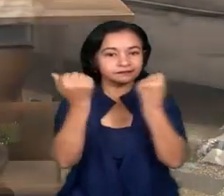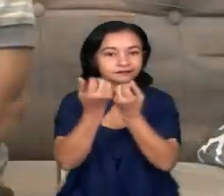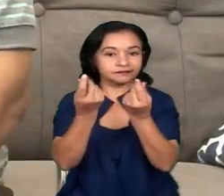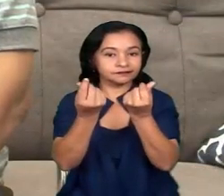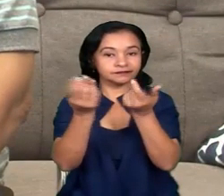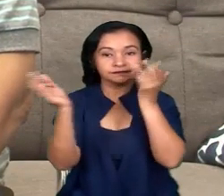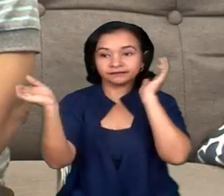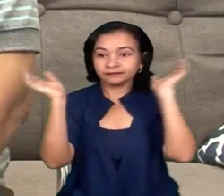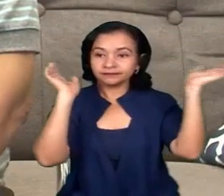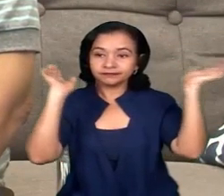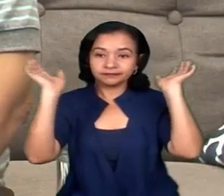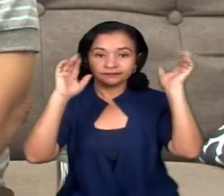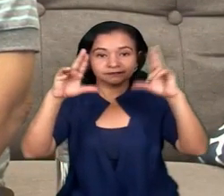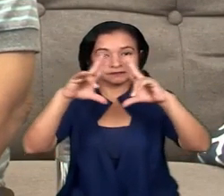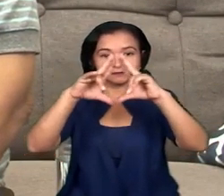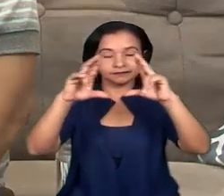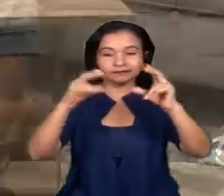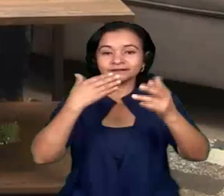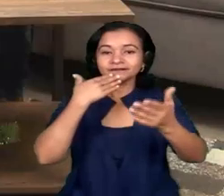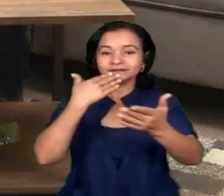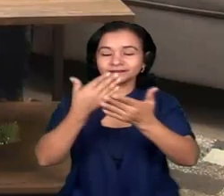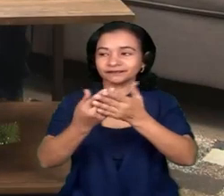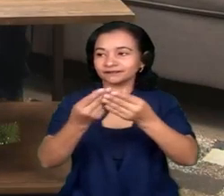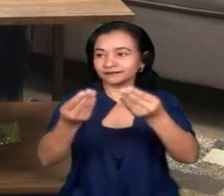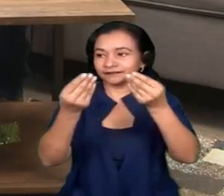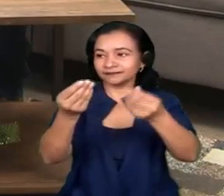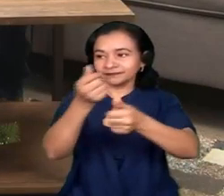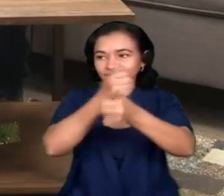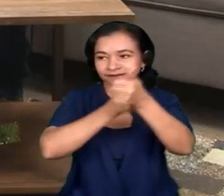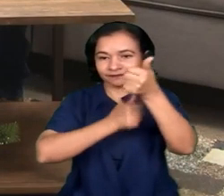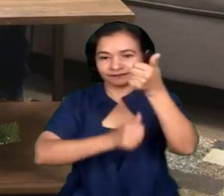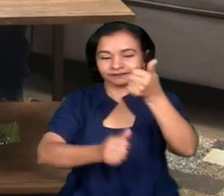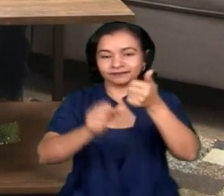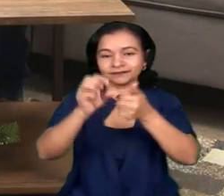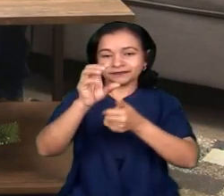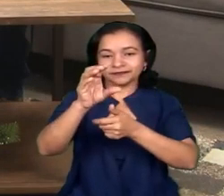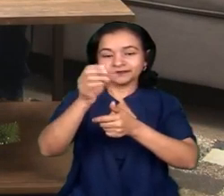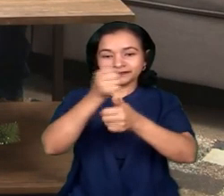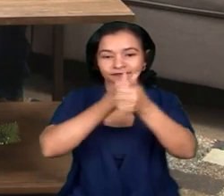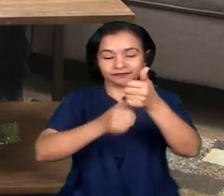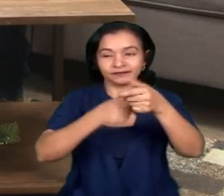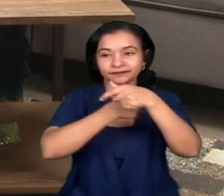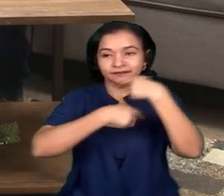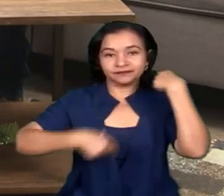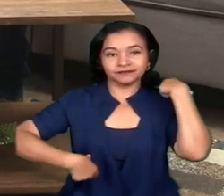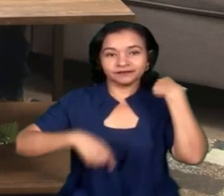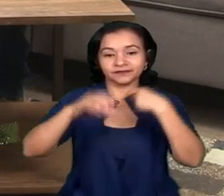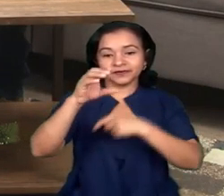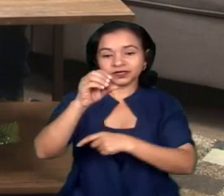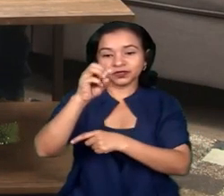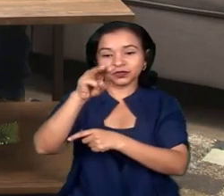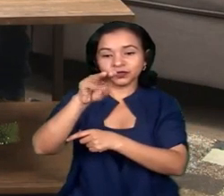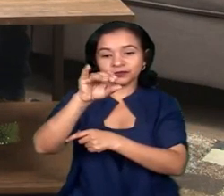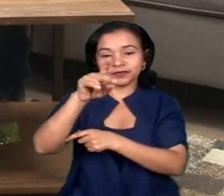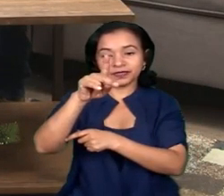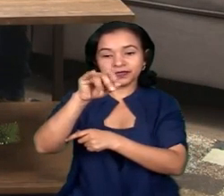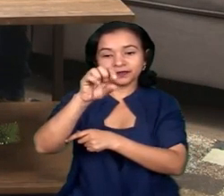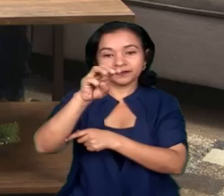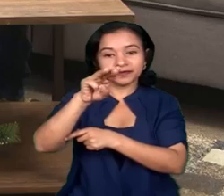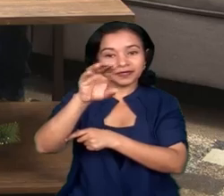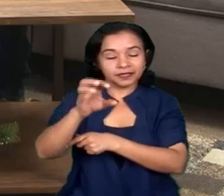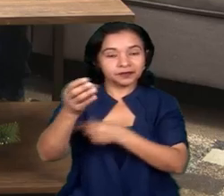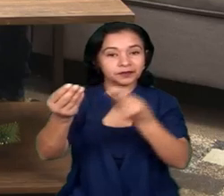de Mercado de Nicaragua. Muchas gracias. Presidente de CONIMIPYME. También mucho que hacer,